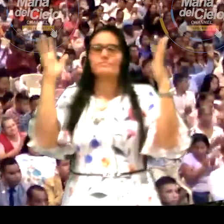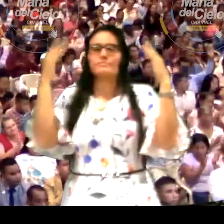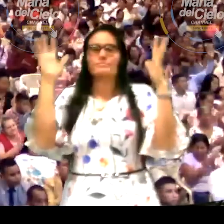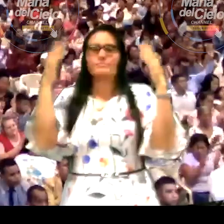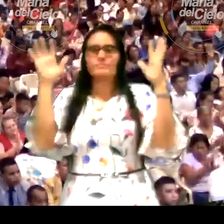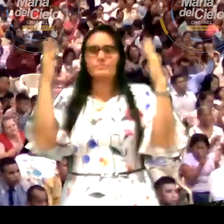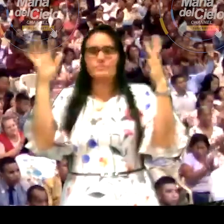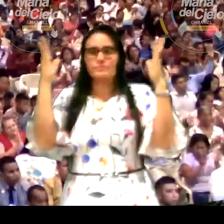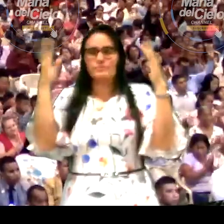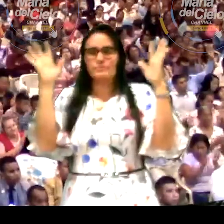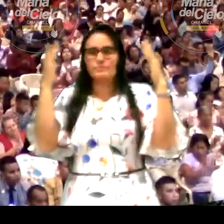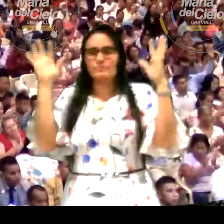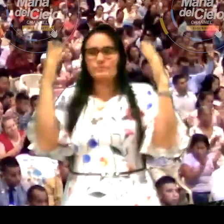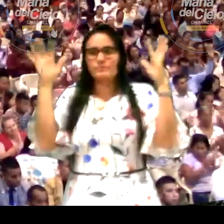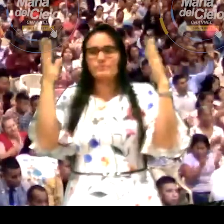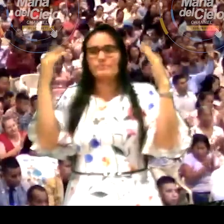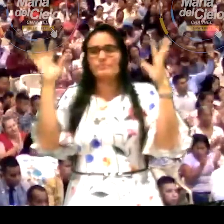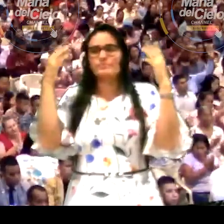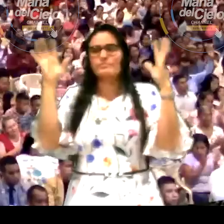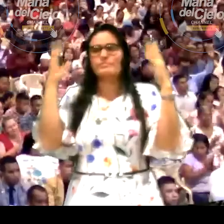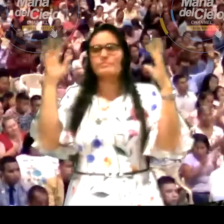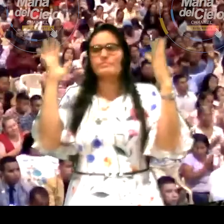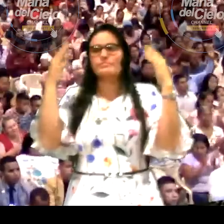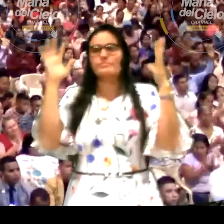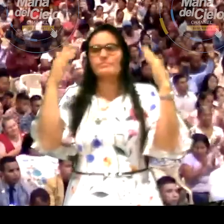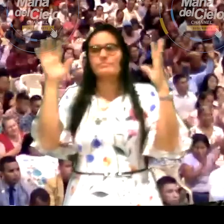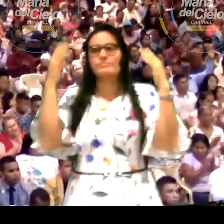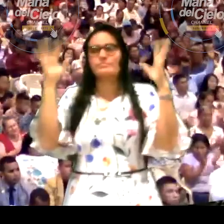Voy a avanzar un poquito esta noche.